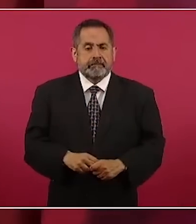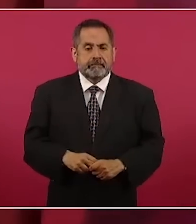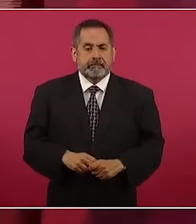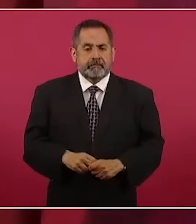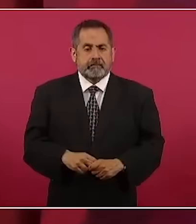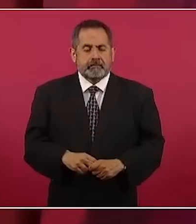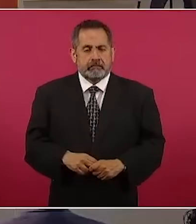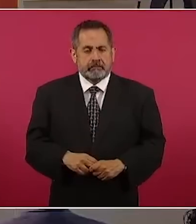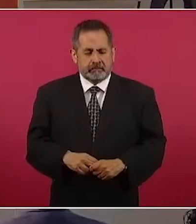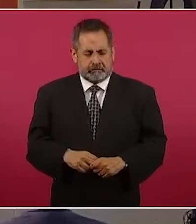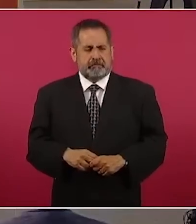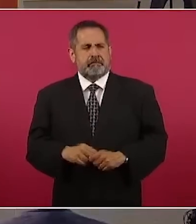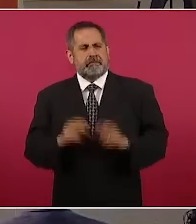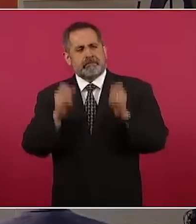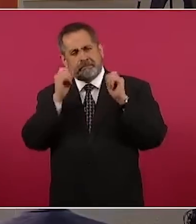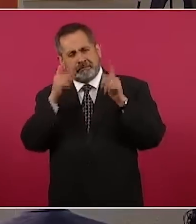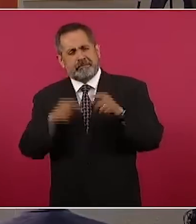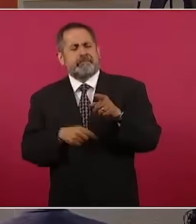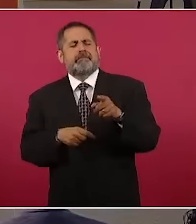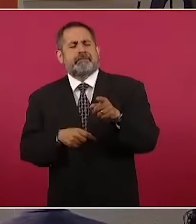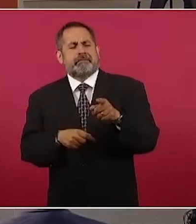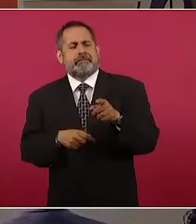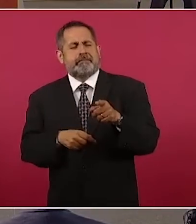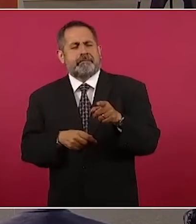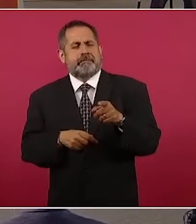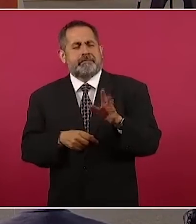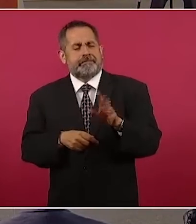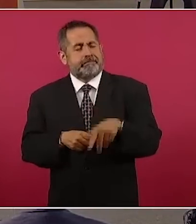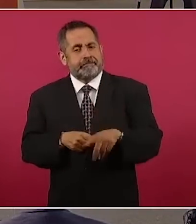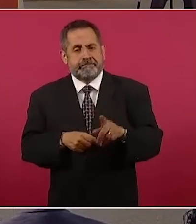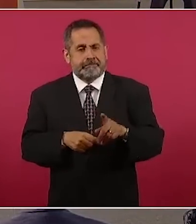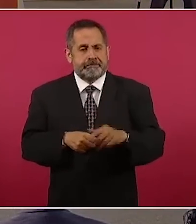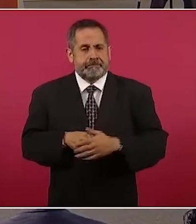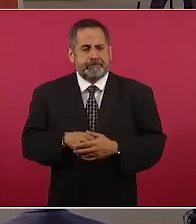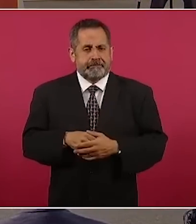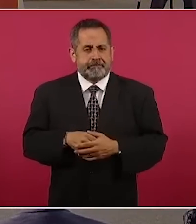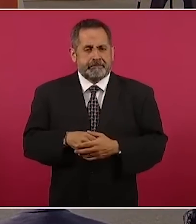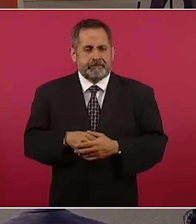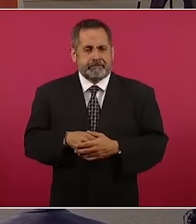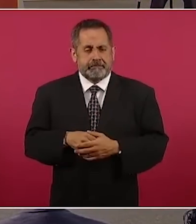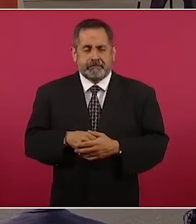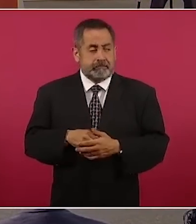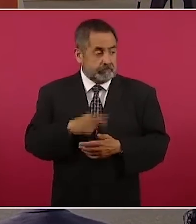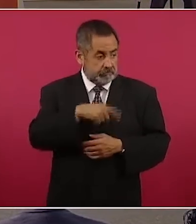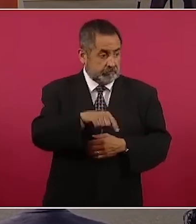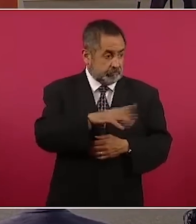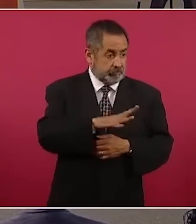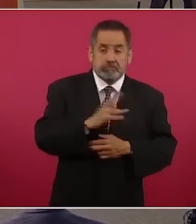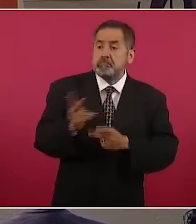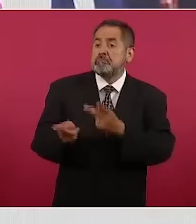Me llama la atención lo de la petición ciudadana, porque